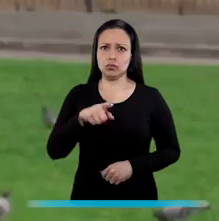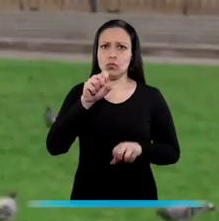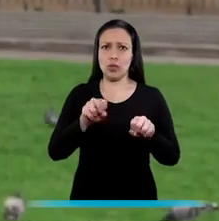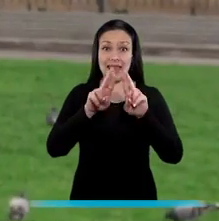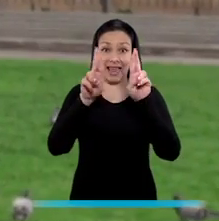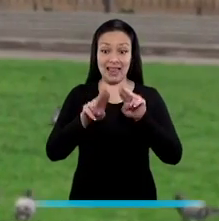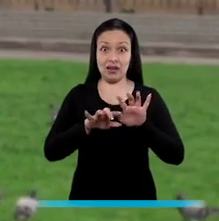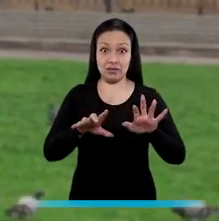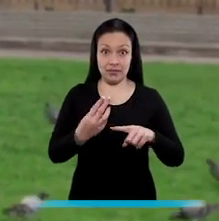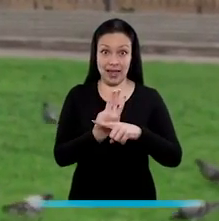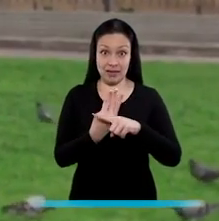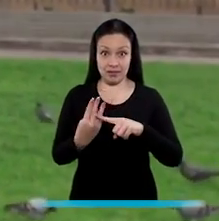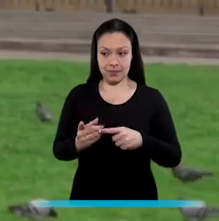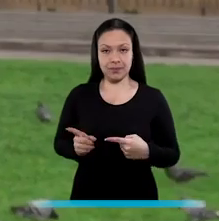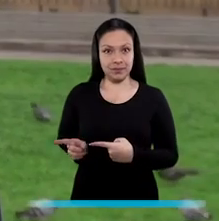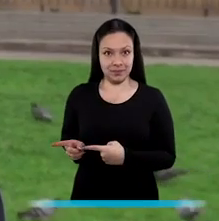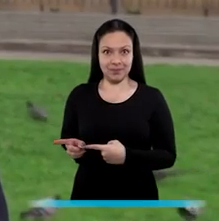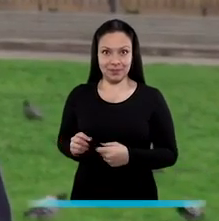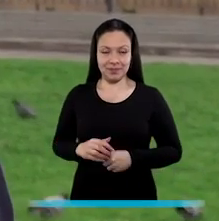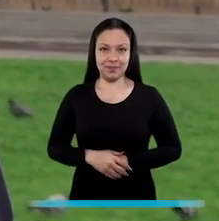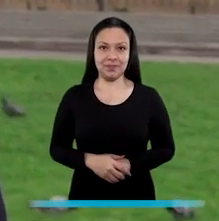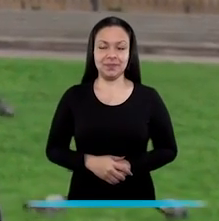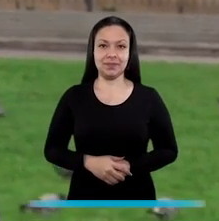ingresen a nuestra sede electrónica en